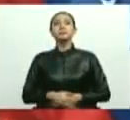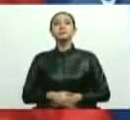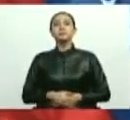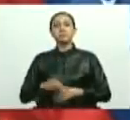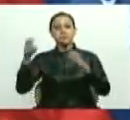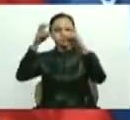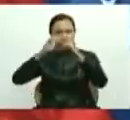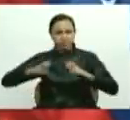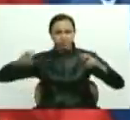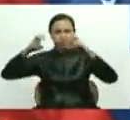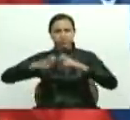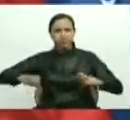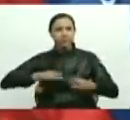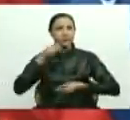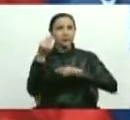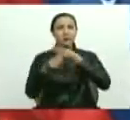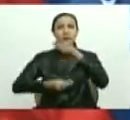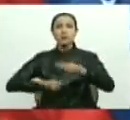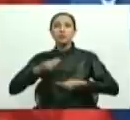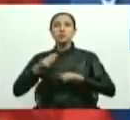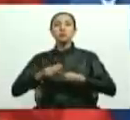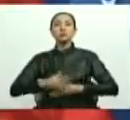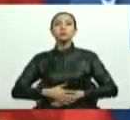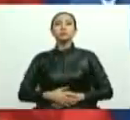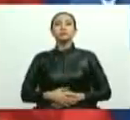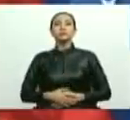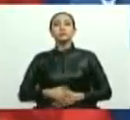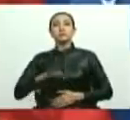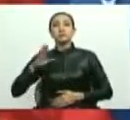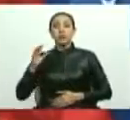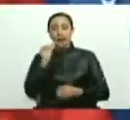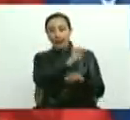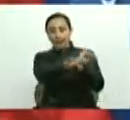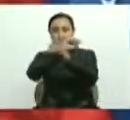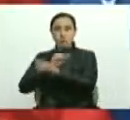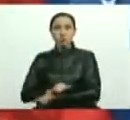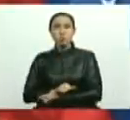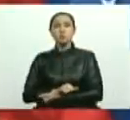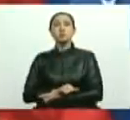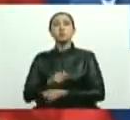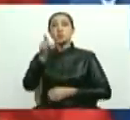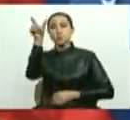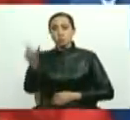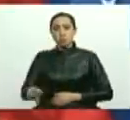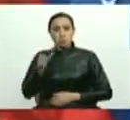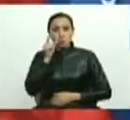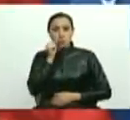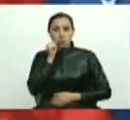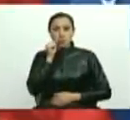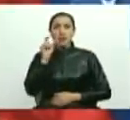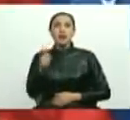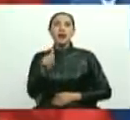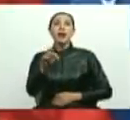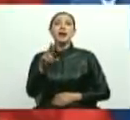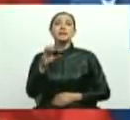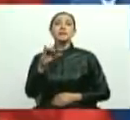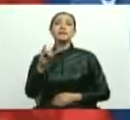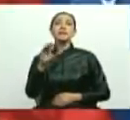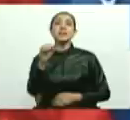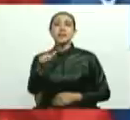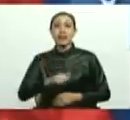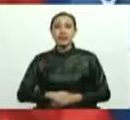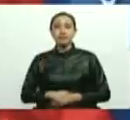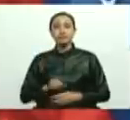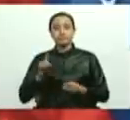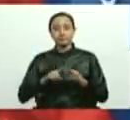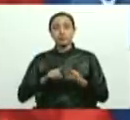investigación, se practicó la detención de los ciudadanos Omar de Dios García Marín, José